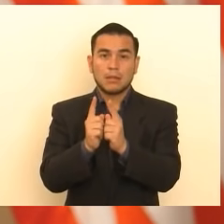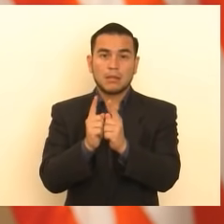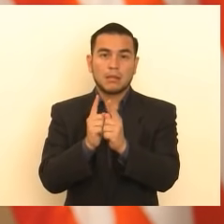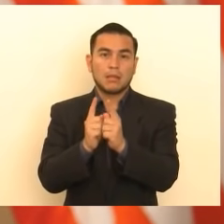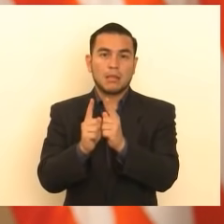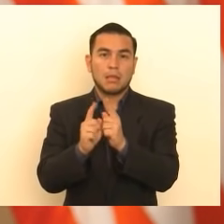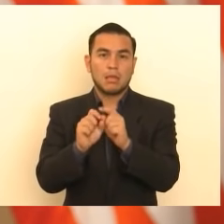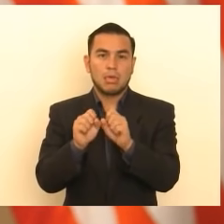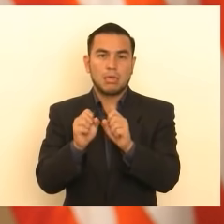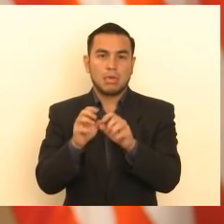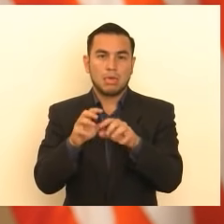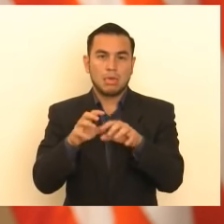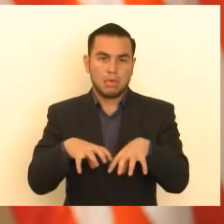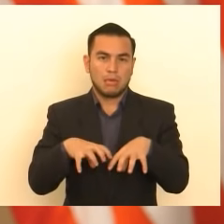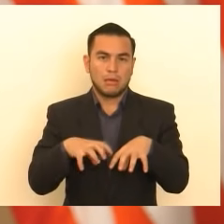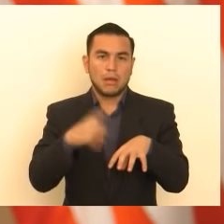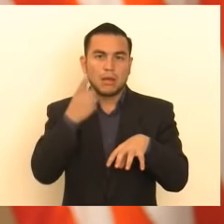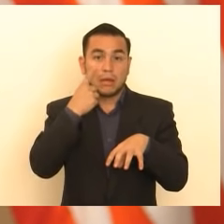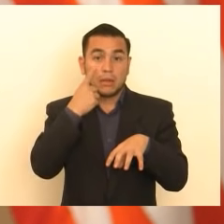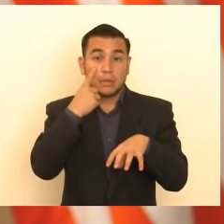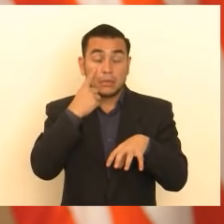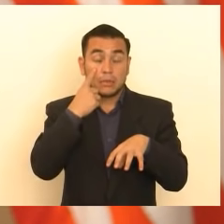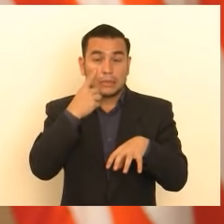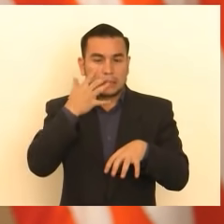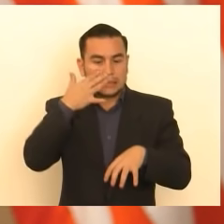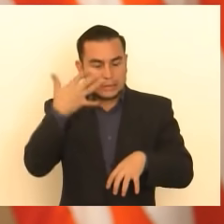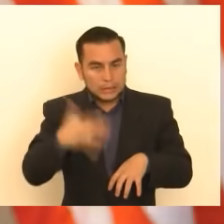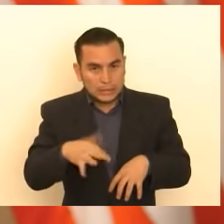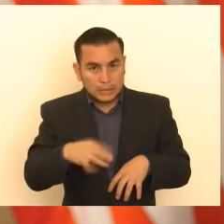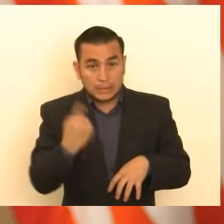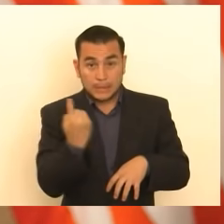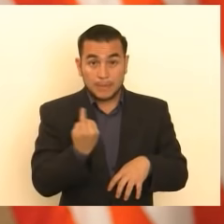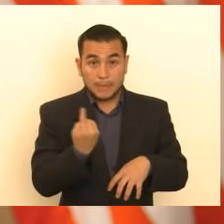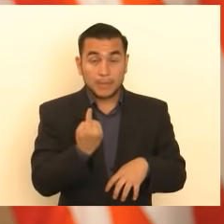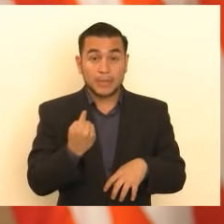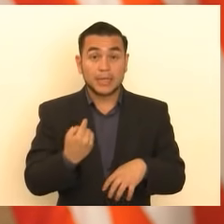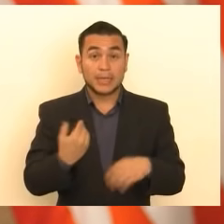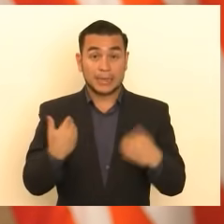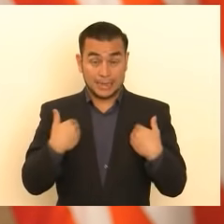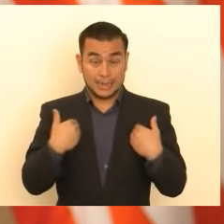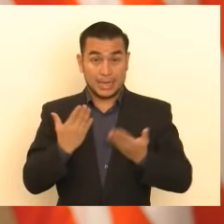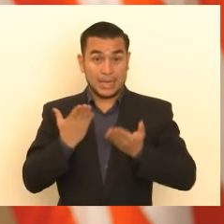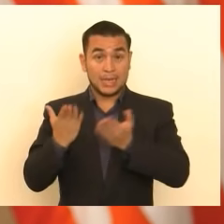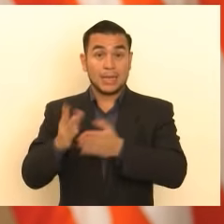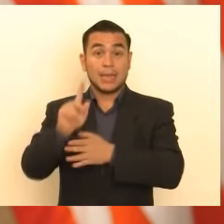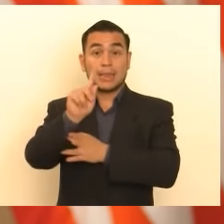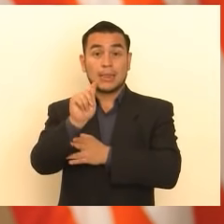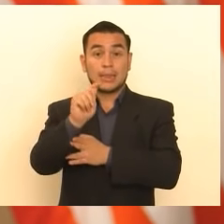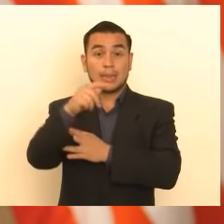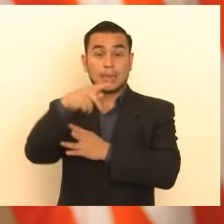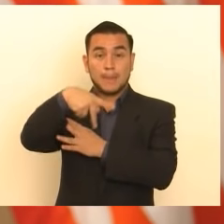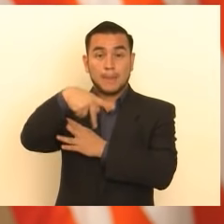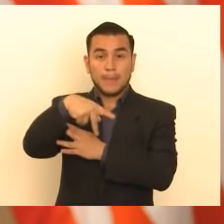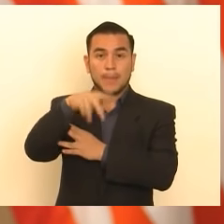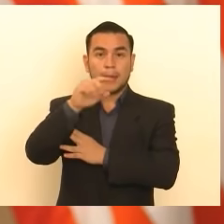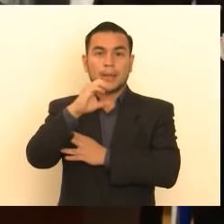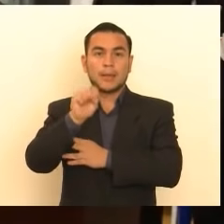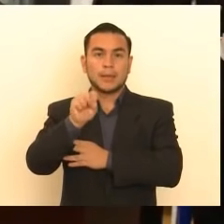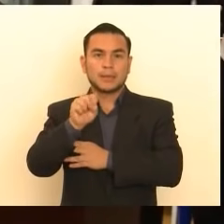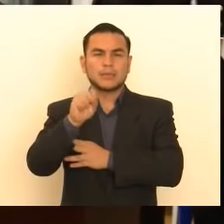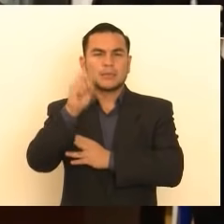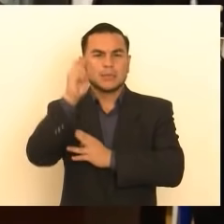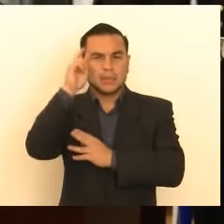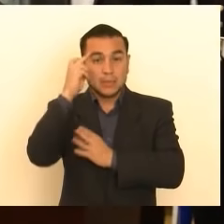en riesgo a nuestros compatriotas beneficiados con el TPS, se canceló la ayuda a El Salvador,